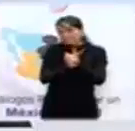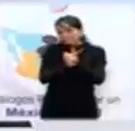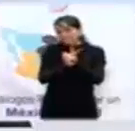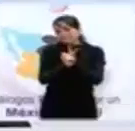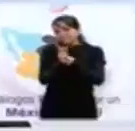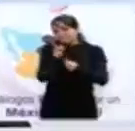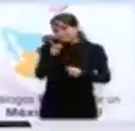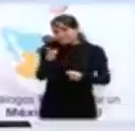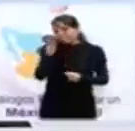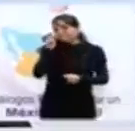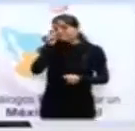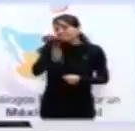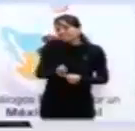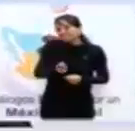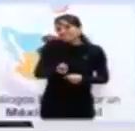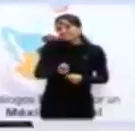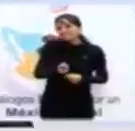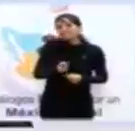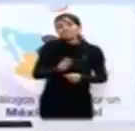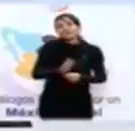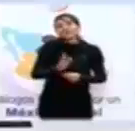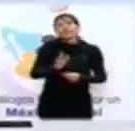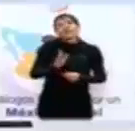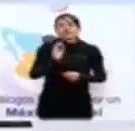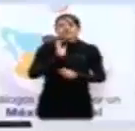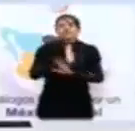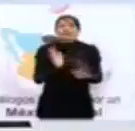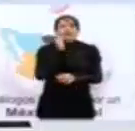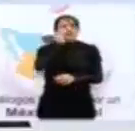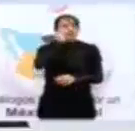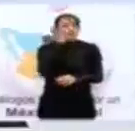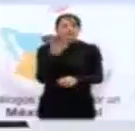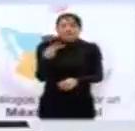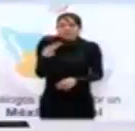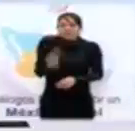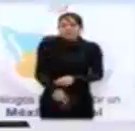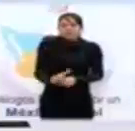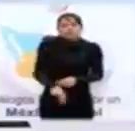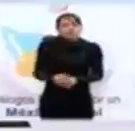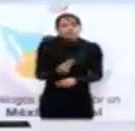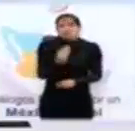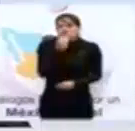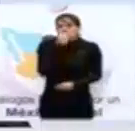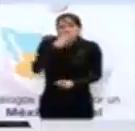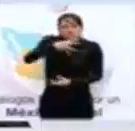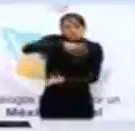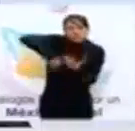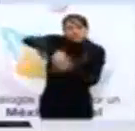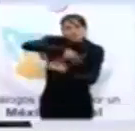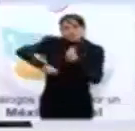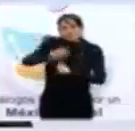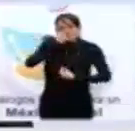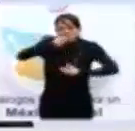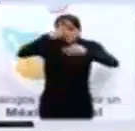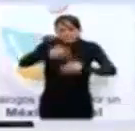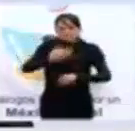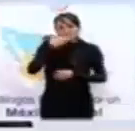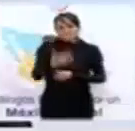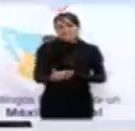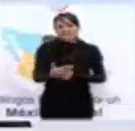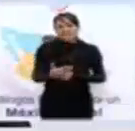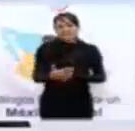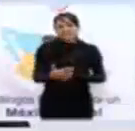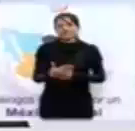más que otros países, el tema de la soberanía alimentaria. Que la soberanía alimentaria es un tema que va más allá de la seguridad alimentaria y